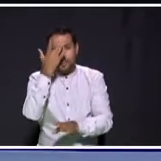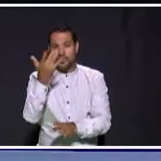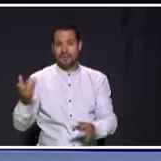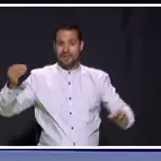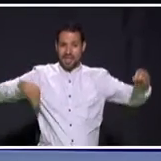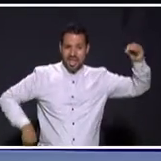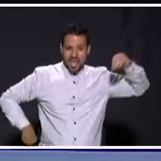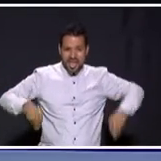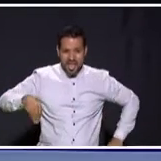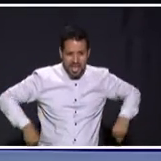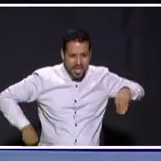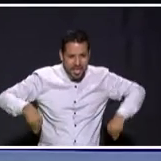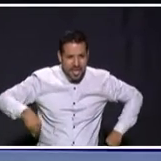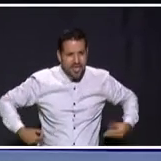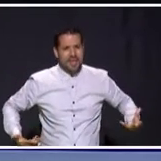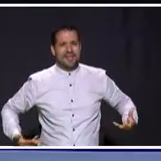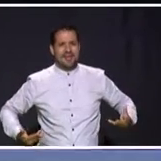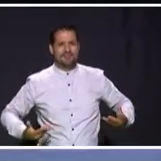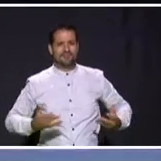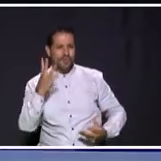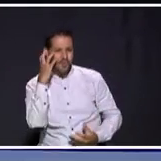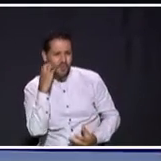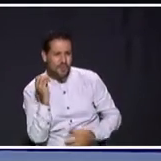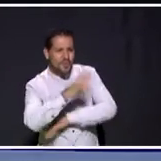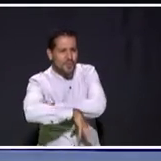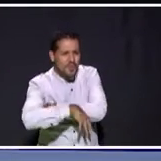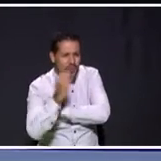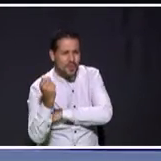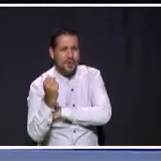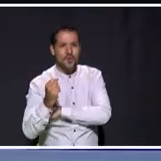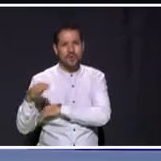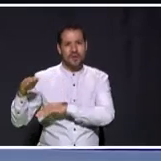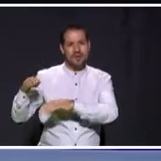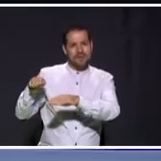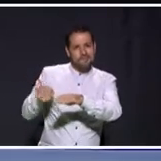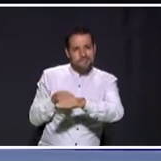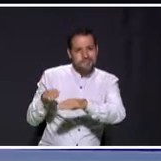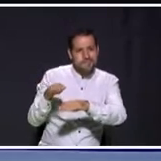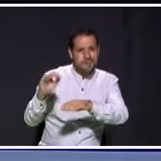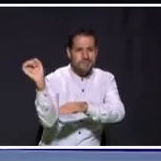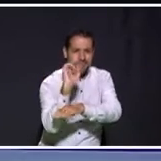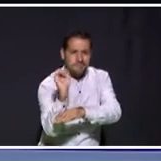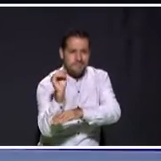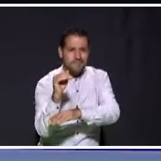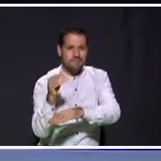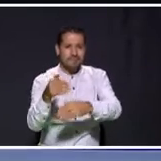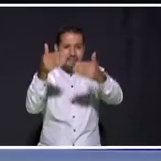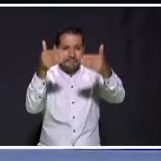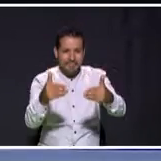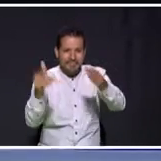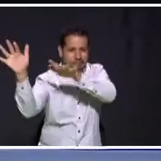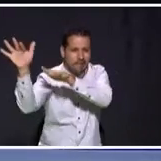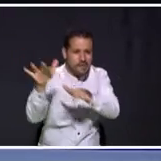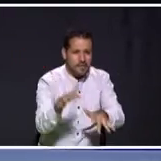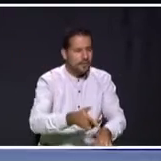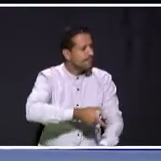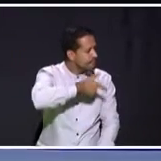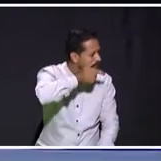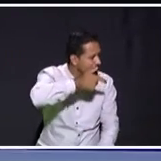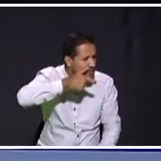nos impide un adecuado mantenimiento de las vías oscar si nosotros tuviéramos un sistema de vigilancia para las obras